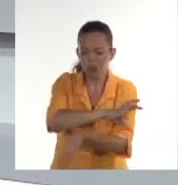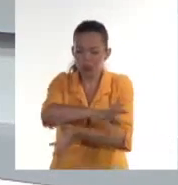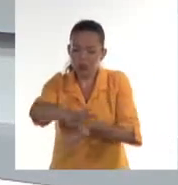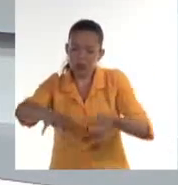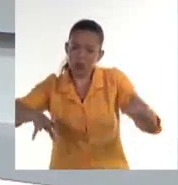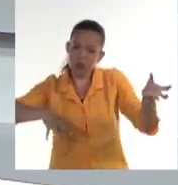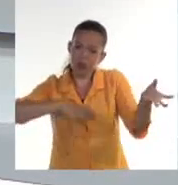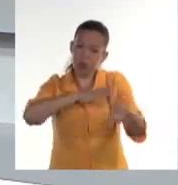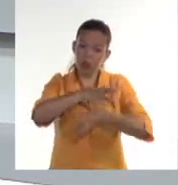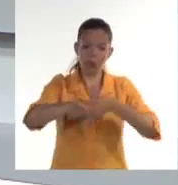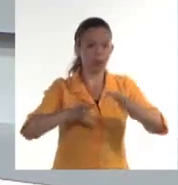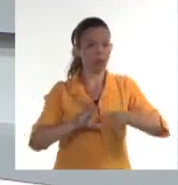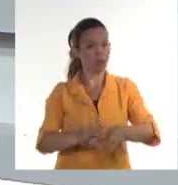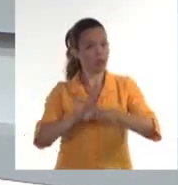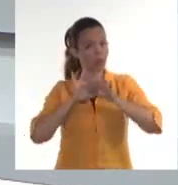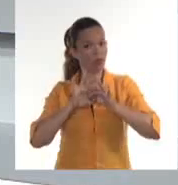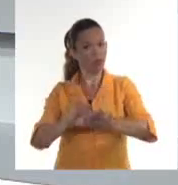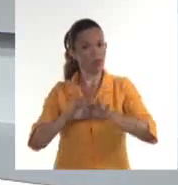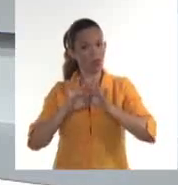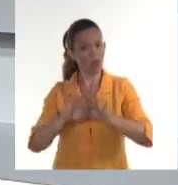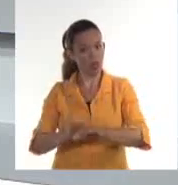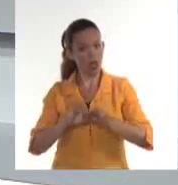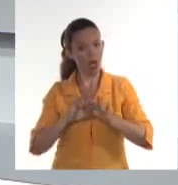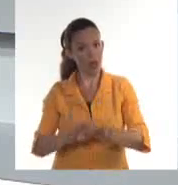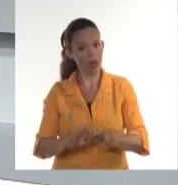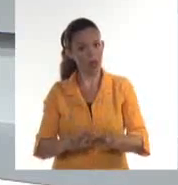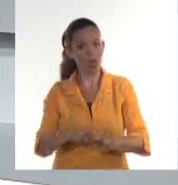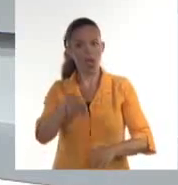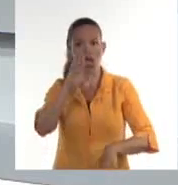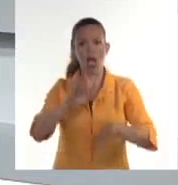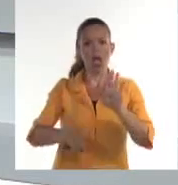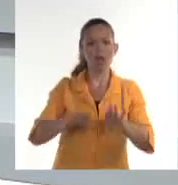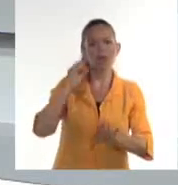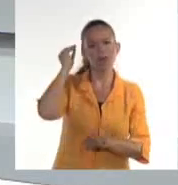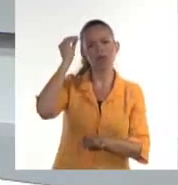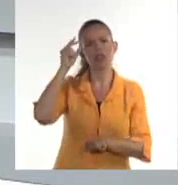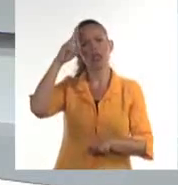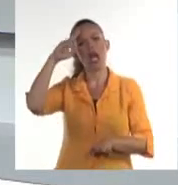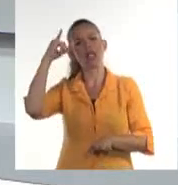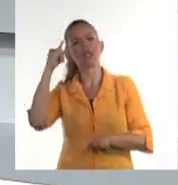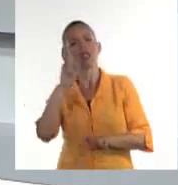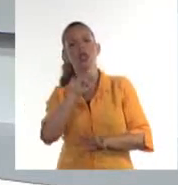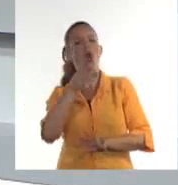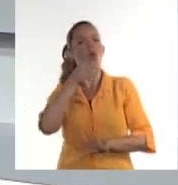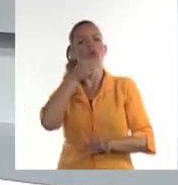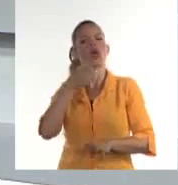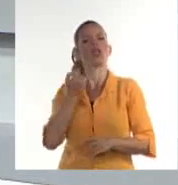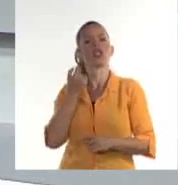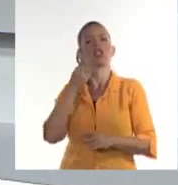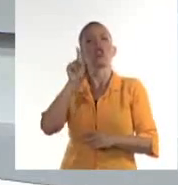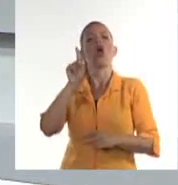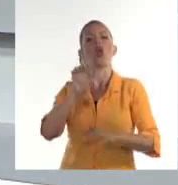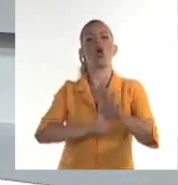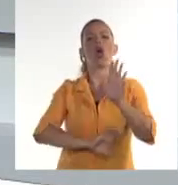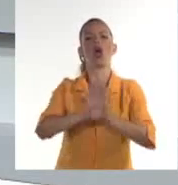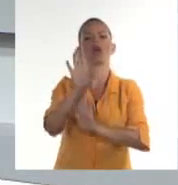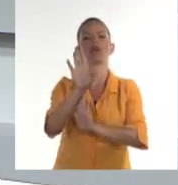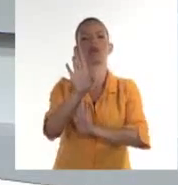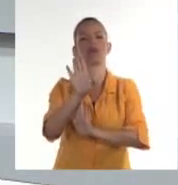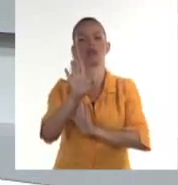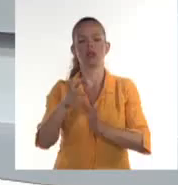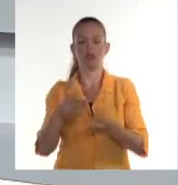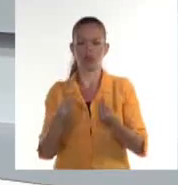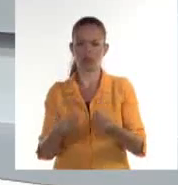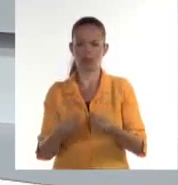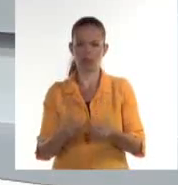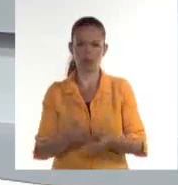alimenta permanentemente para que a los ojos del mundo Haití se vea como un país incapaz de salir por sí mismo de su propia crisis. Si